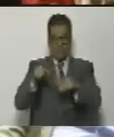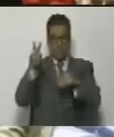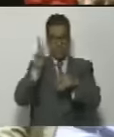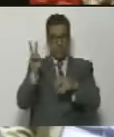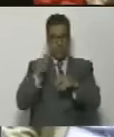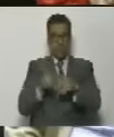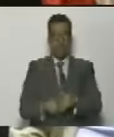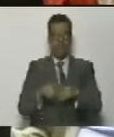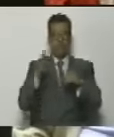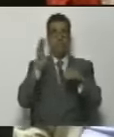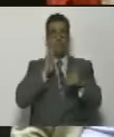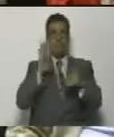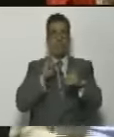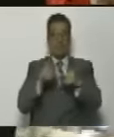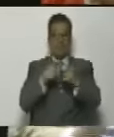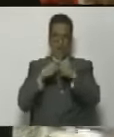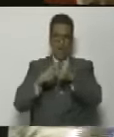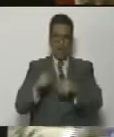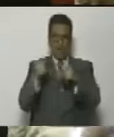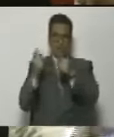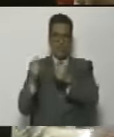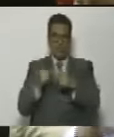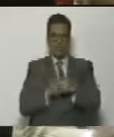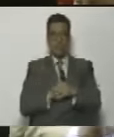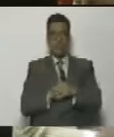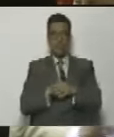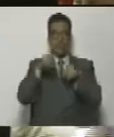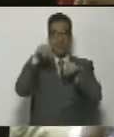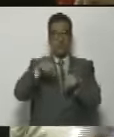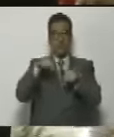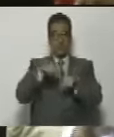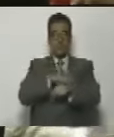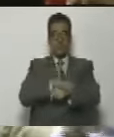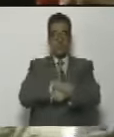vida en las religiones, que hacen vida en la economía. Aquí,